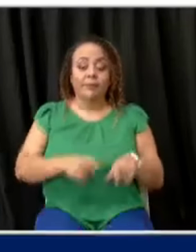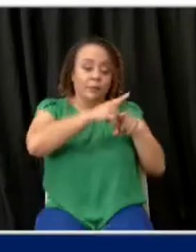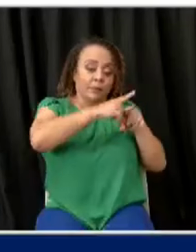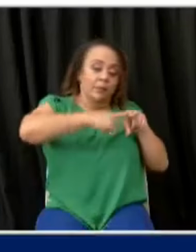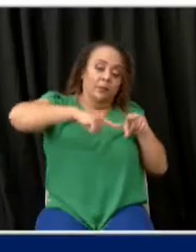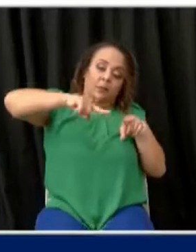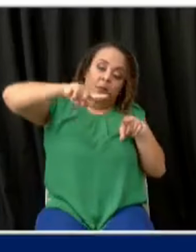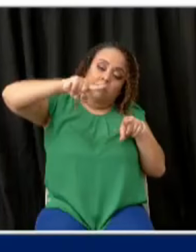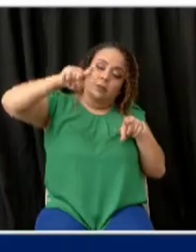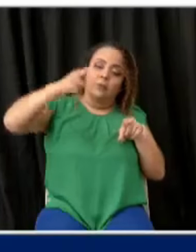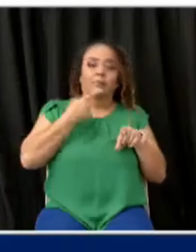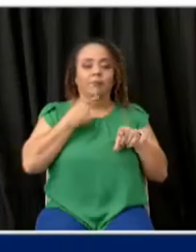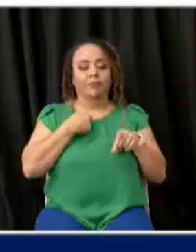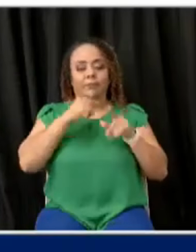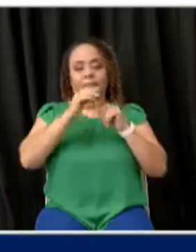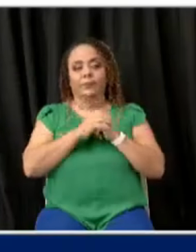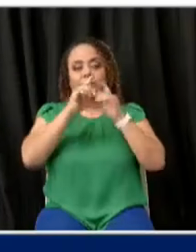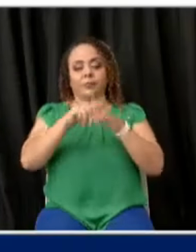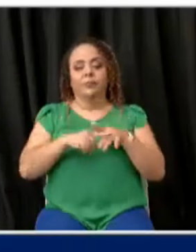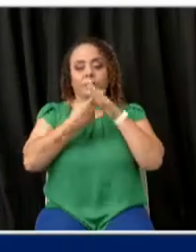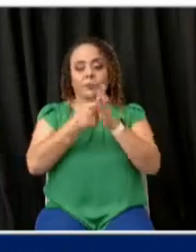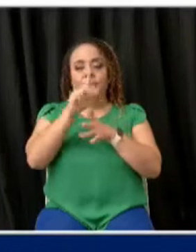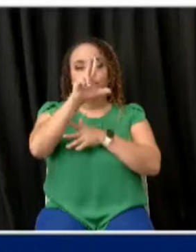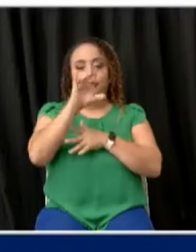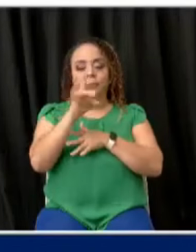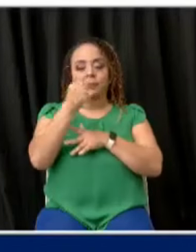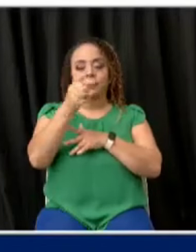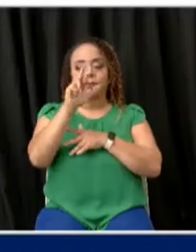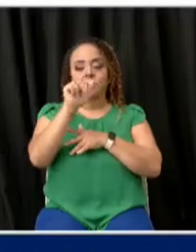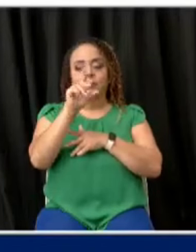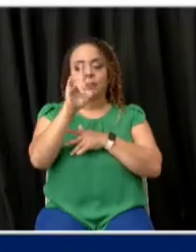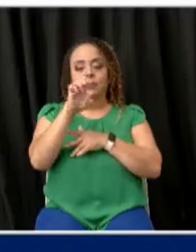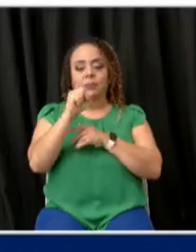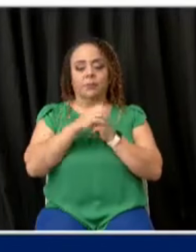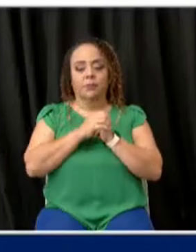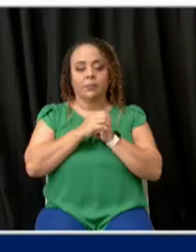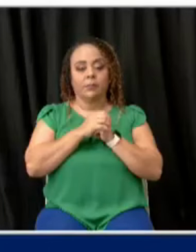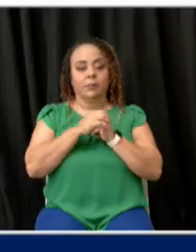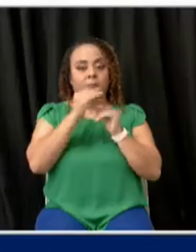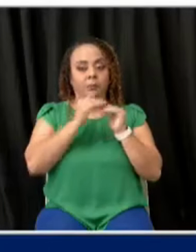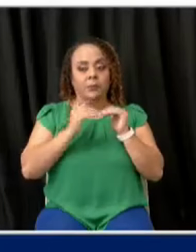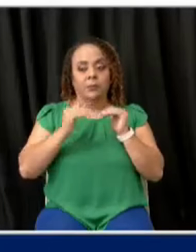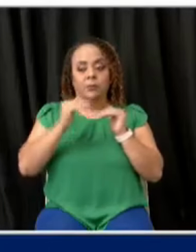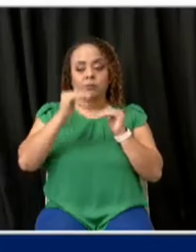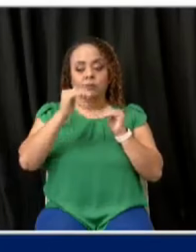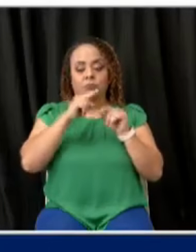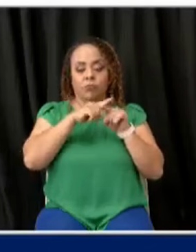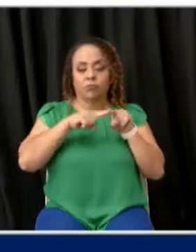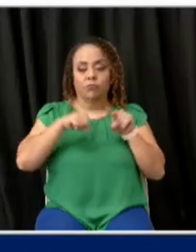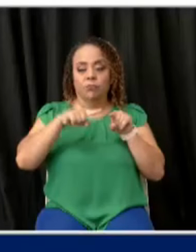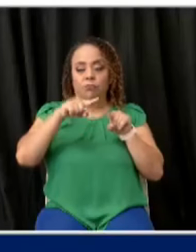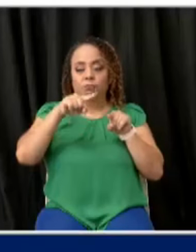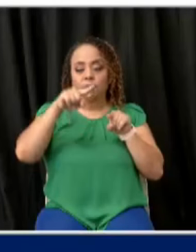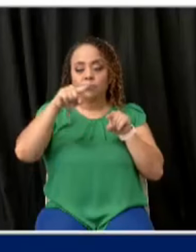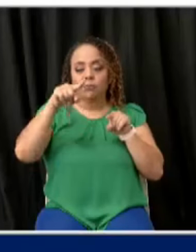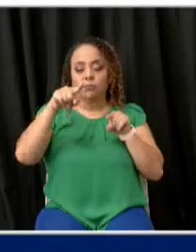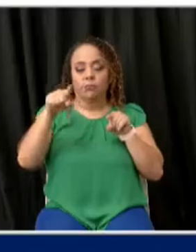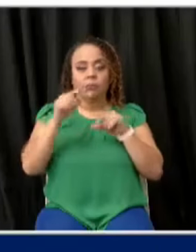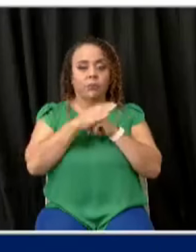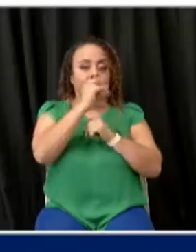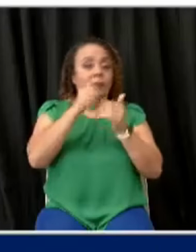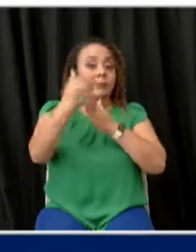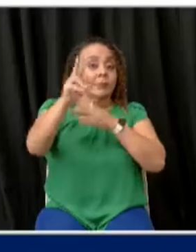curva y nos dice, vean, a partir de los 38 grados sube y ya la vasodilatación, la sudoración y qué sé yo, pero